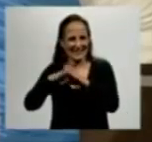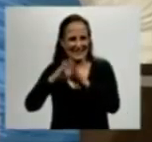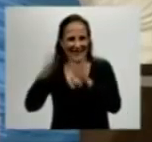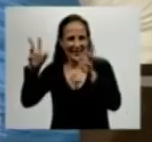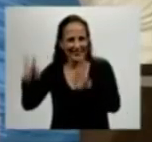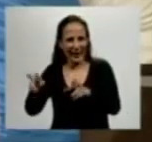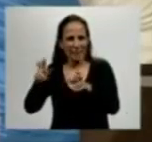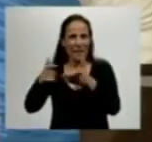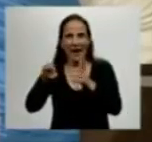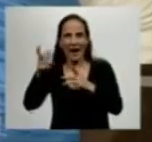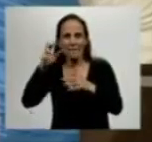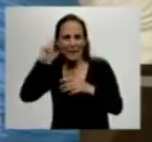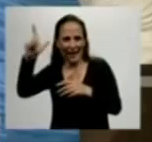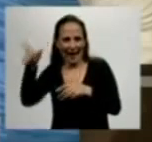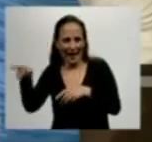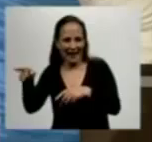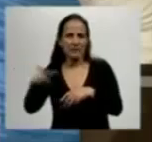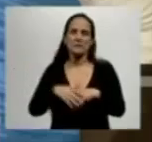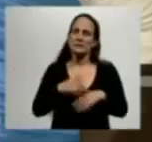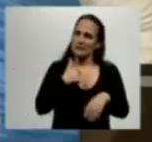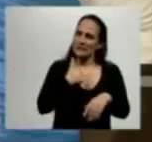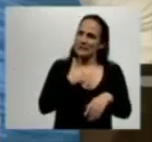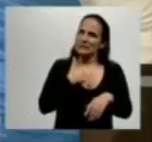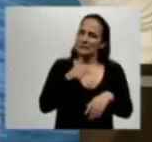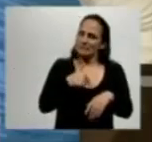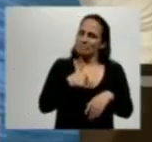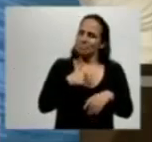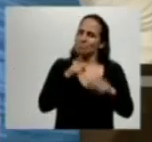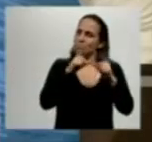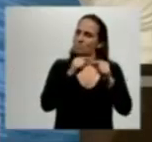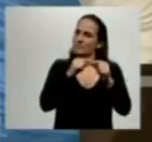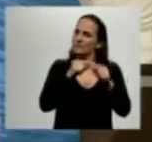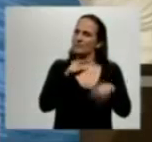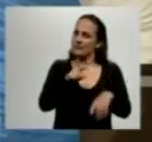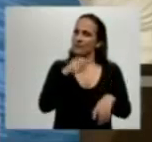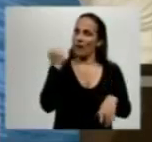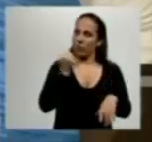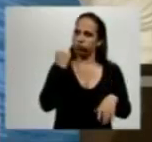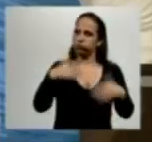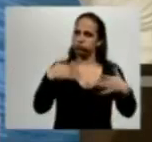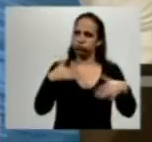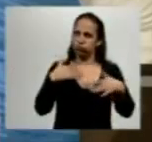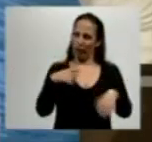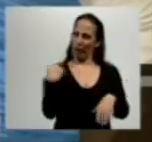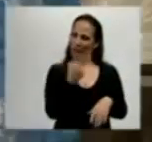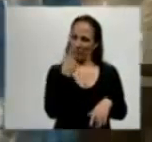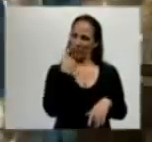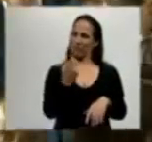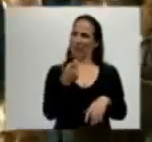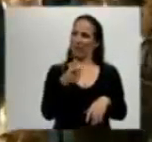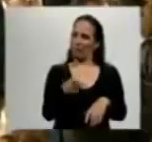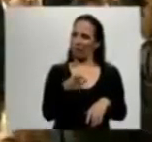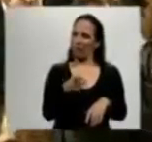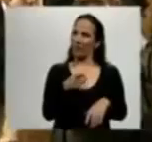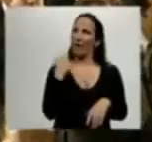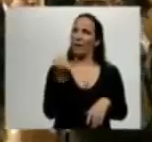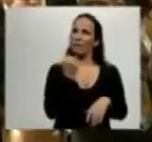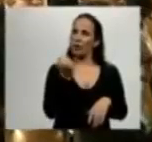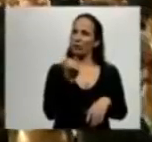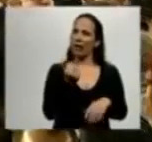penales. Y les voy a dar una cifra que realmente es impresionante y que marca la necesidad de abordar la modificación